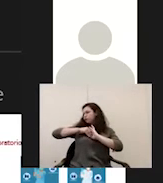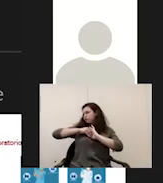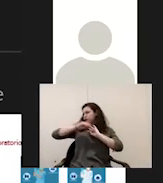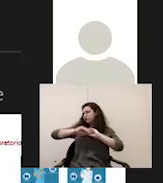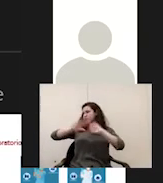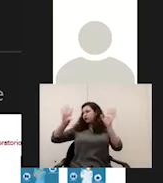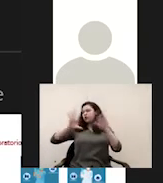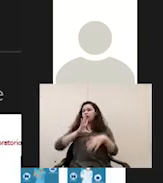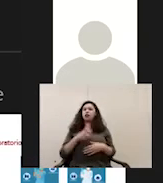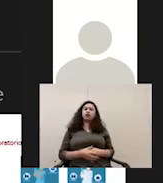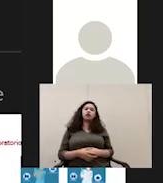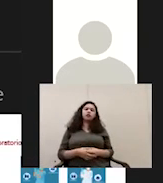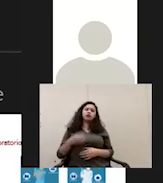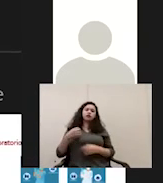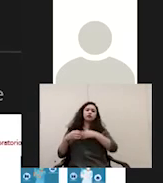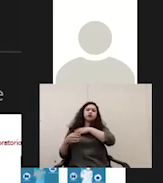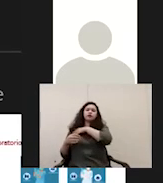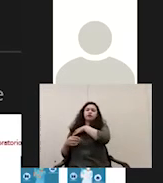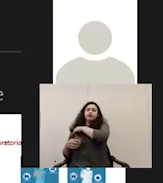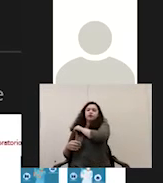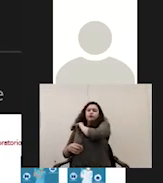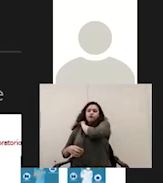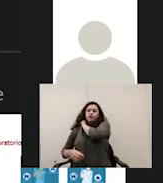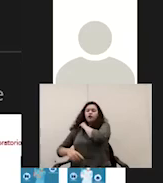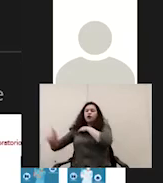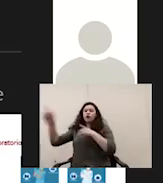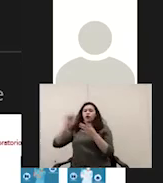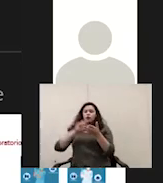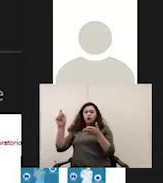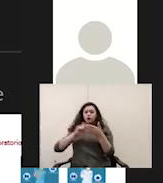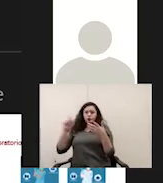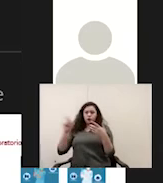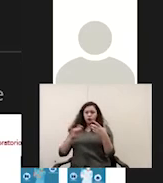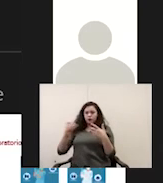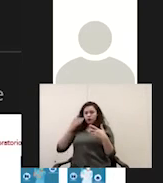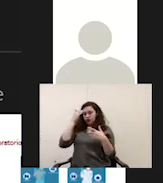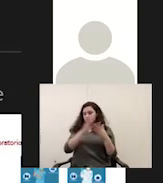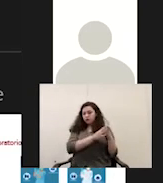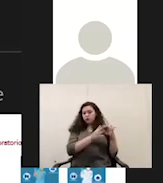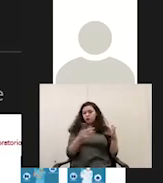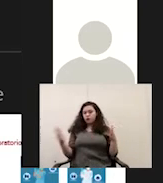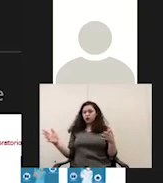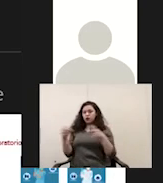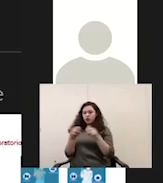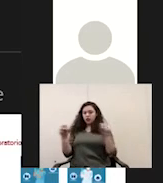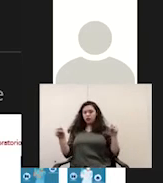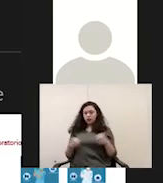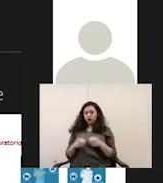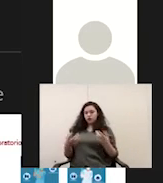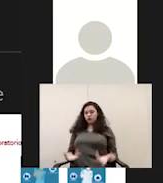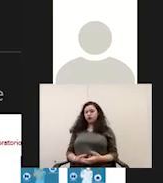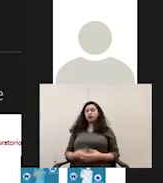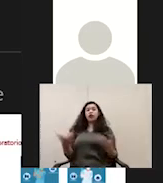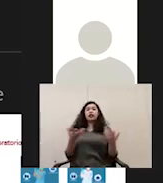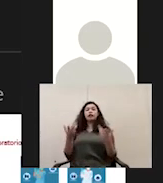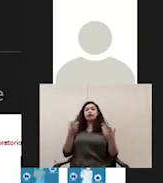dispersar estos aerosoles a lo largo de toda el salón. Entonces hay que realizarlo, hay que